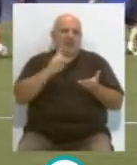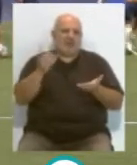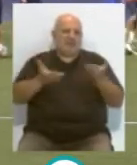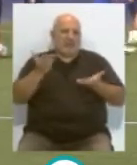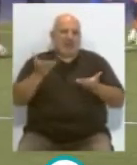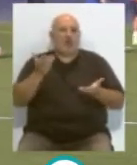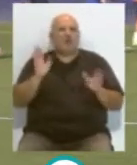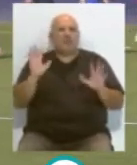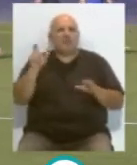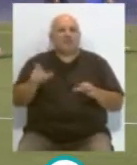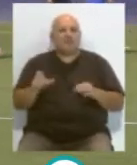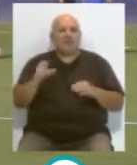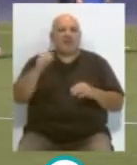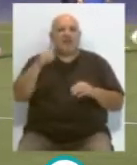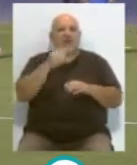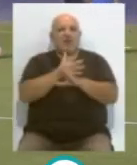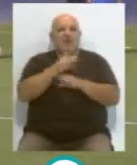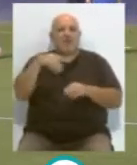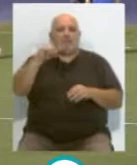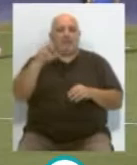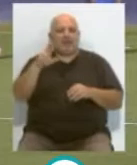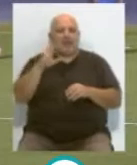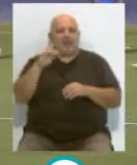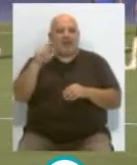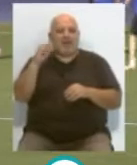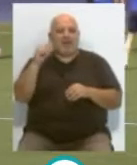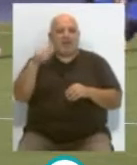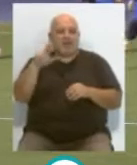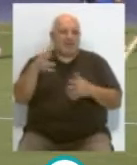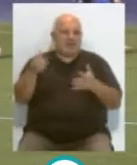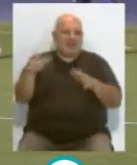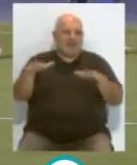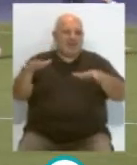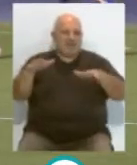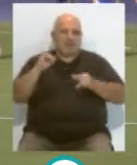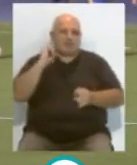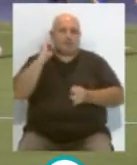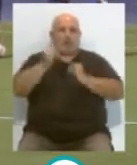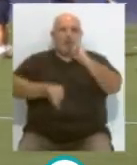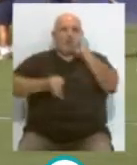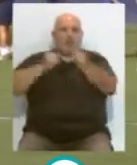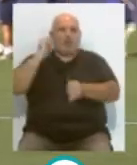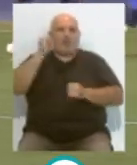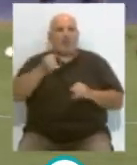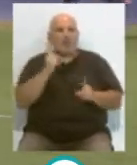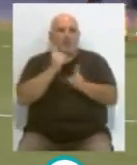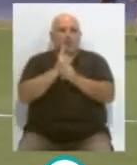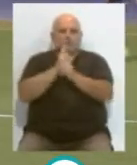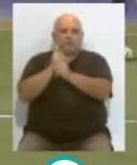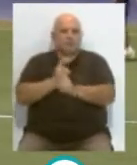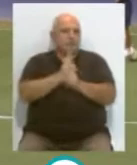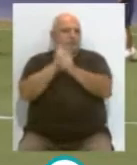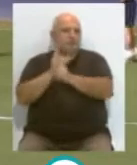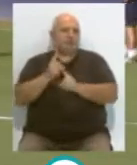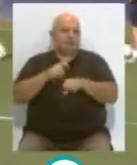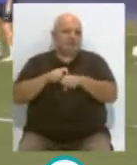odiosas, pero un tipo Rafa Mira, un tipo así copotente, de una muy buena zancada, como bien decías, que encara, que busca el uno contra uno, algo